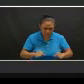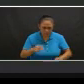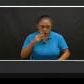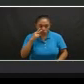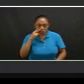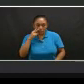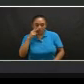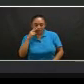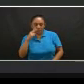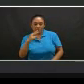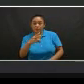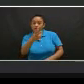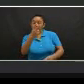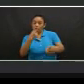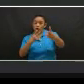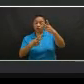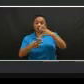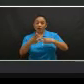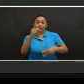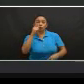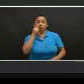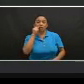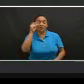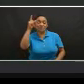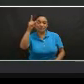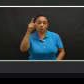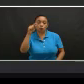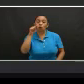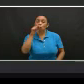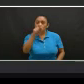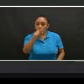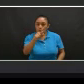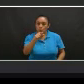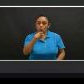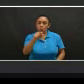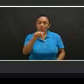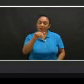Amado hermano que nos oyes o que estás acá,